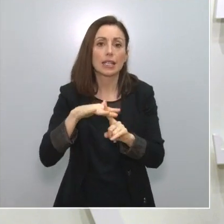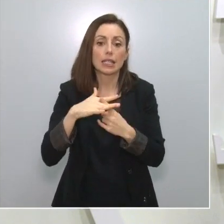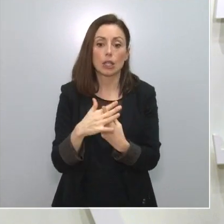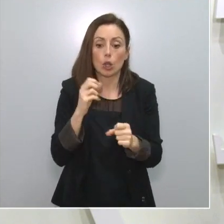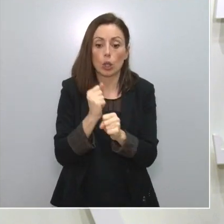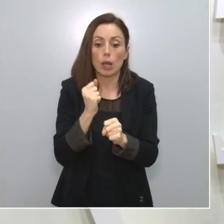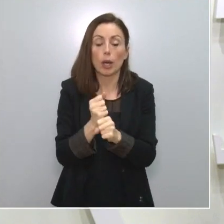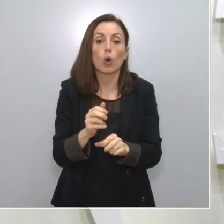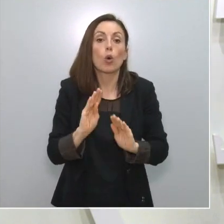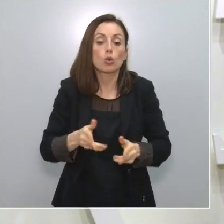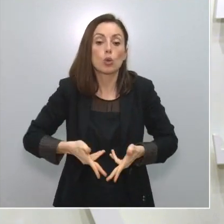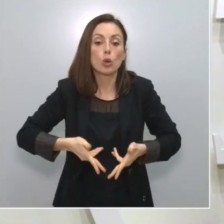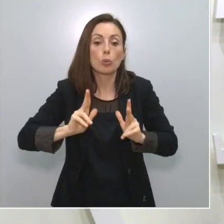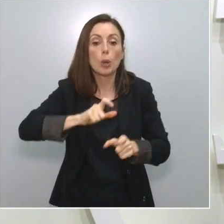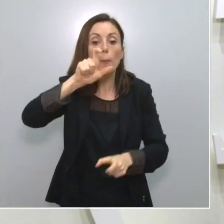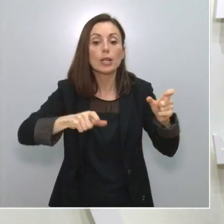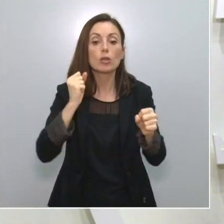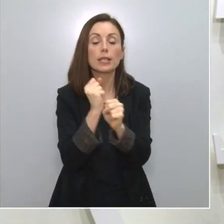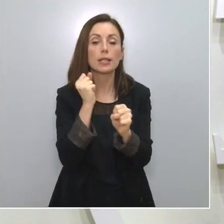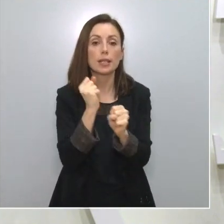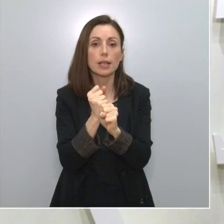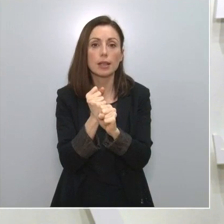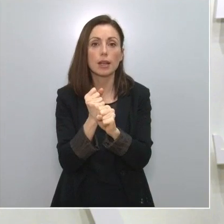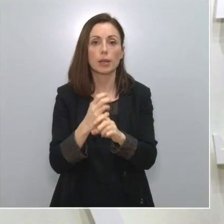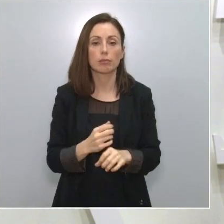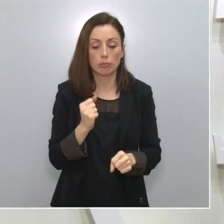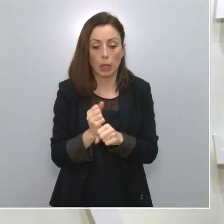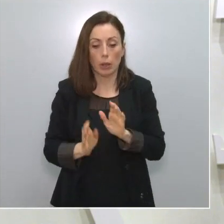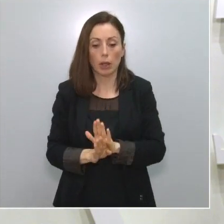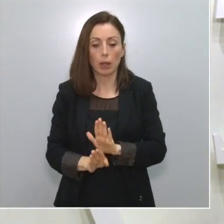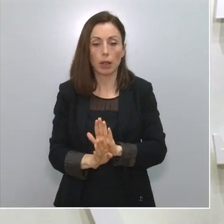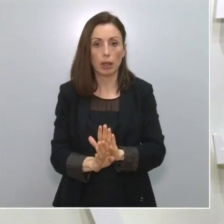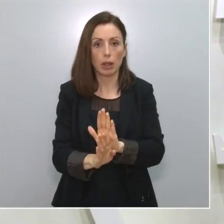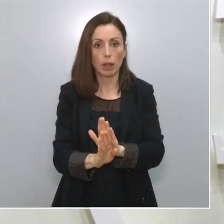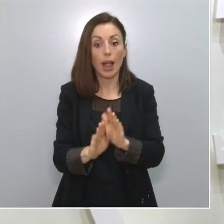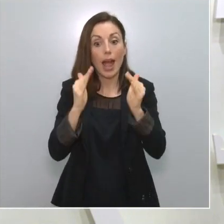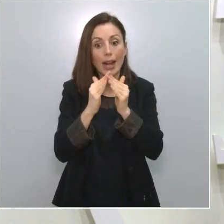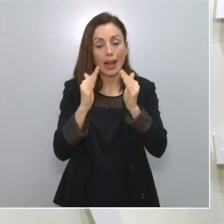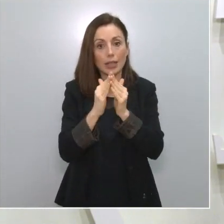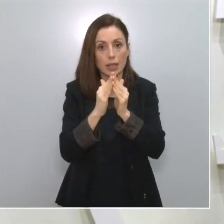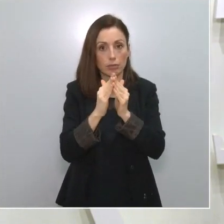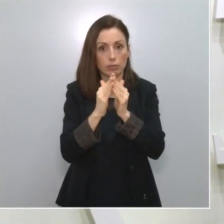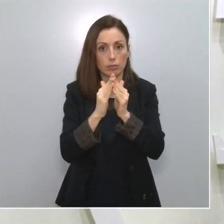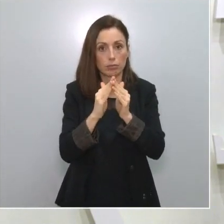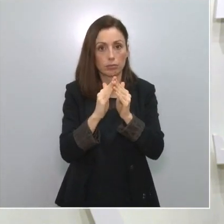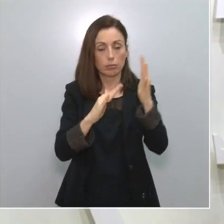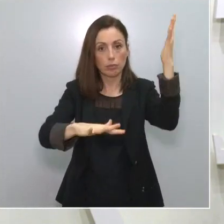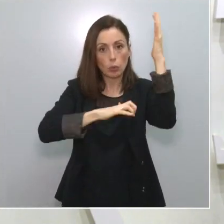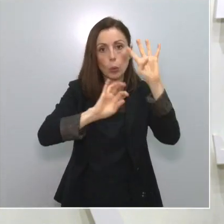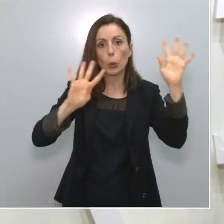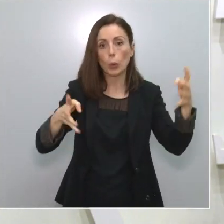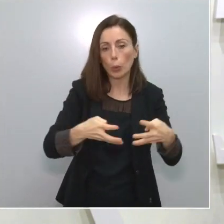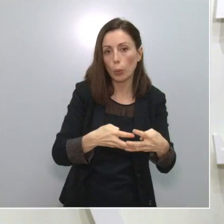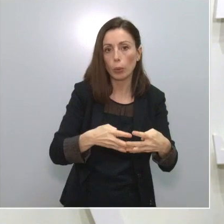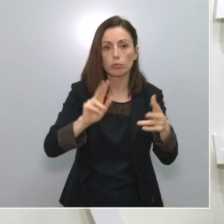lo permitiesen, los trabajadores desarrollarían sus tareas desde sus domicilios. Este lunes,